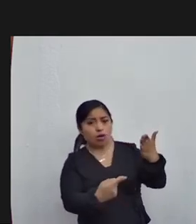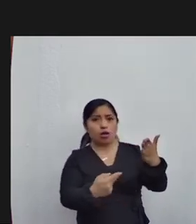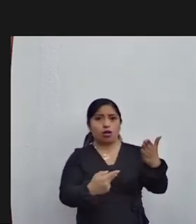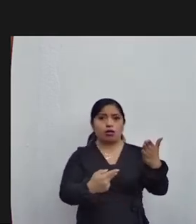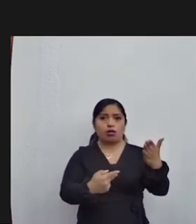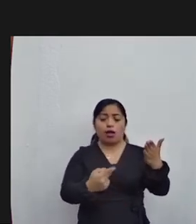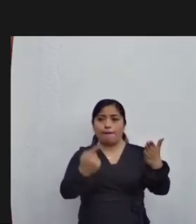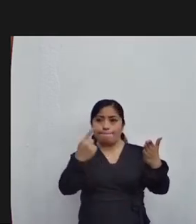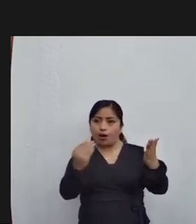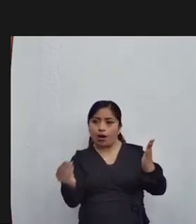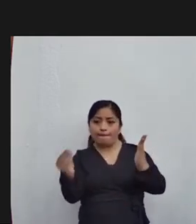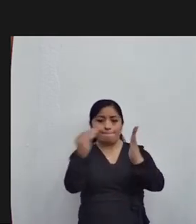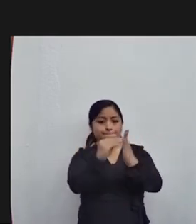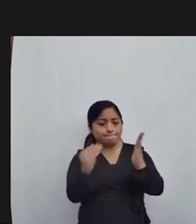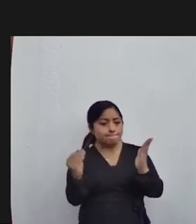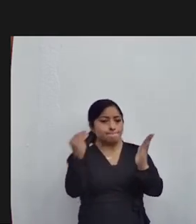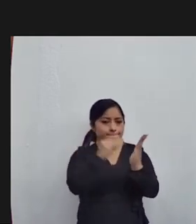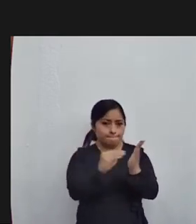proponer estos